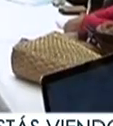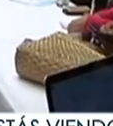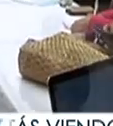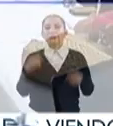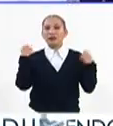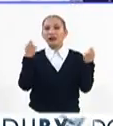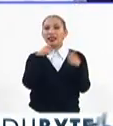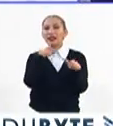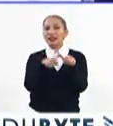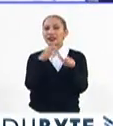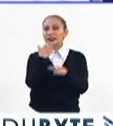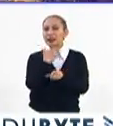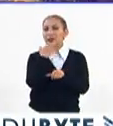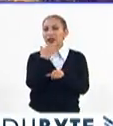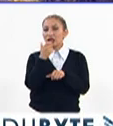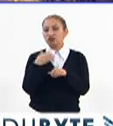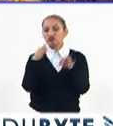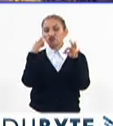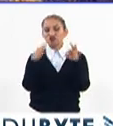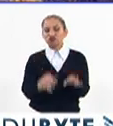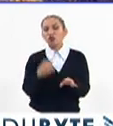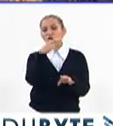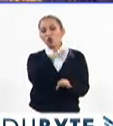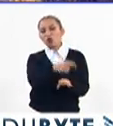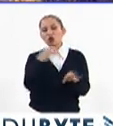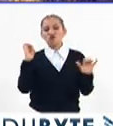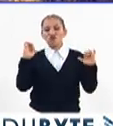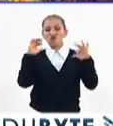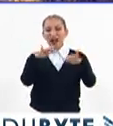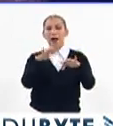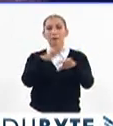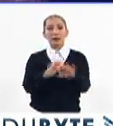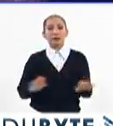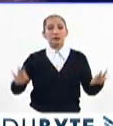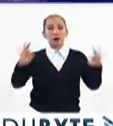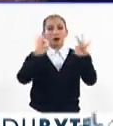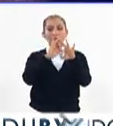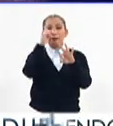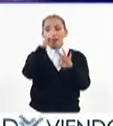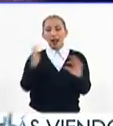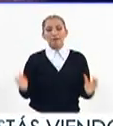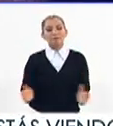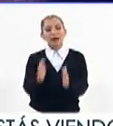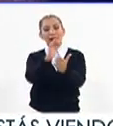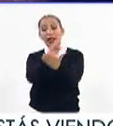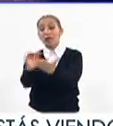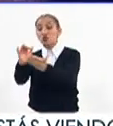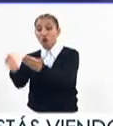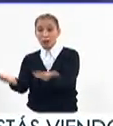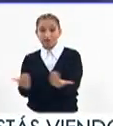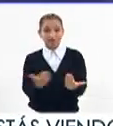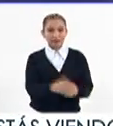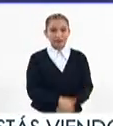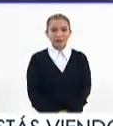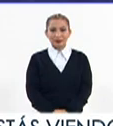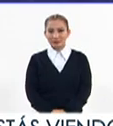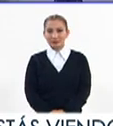El Festival Letras en Tepic se consolida como uno de los encuentros más importantes para la promoción de la lectura.